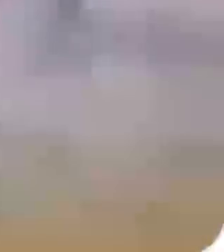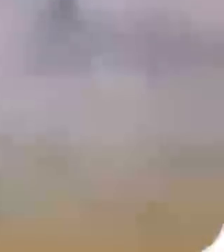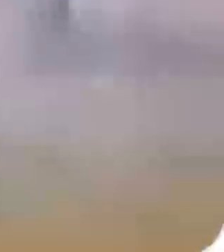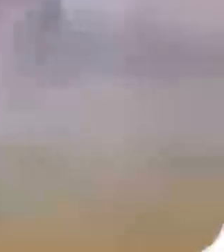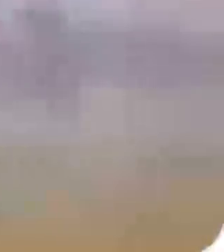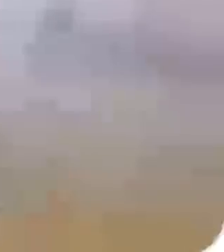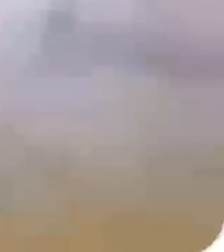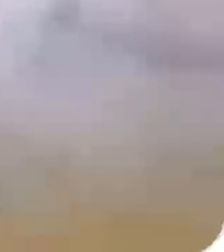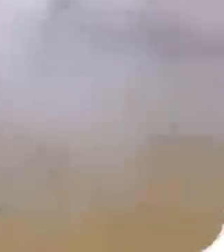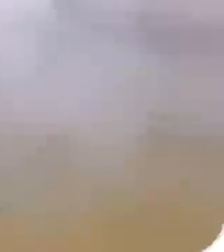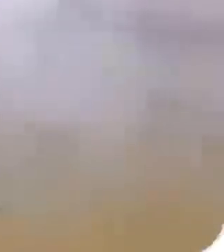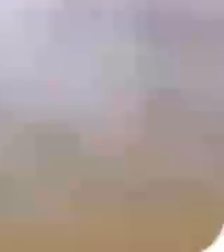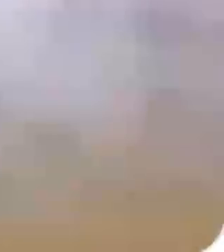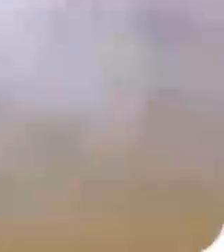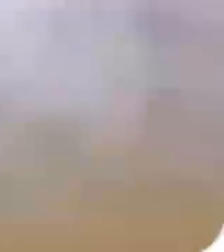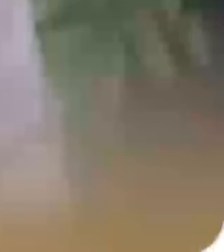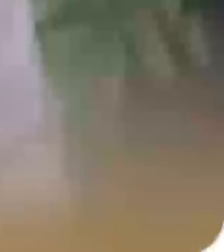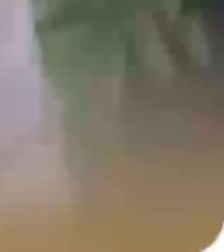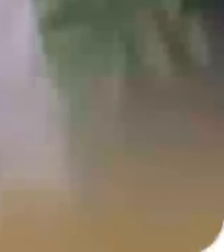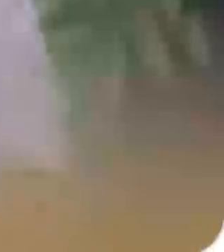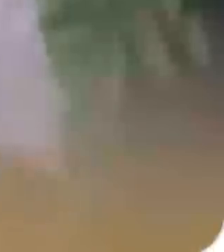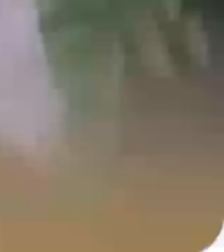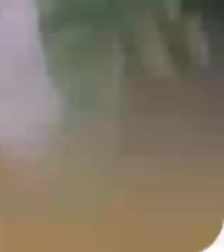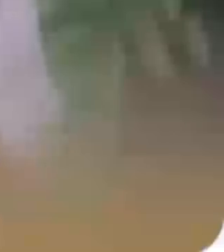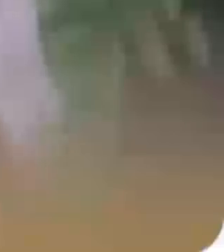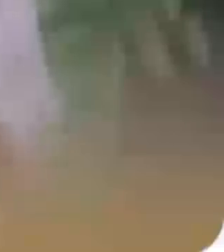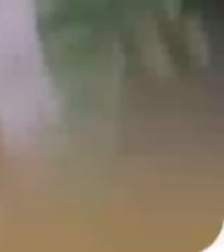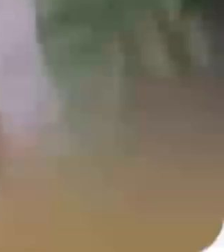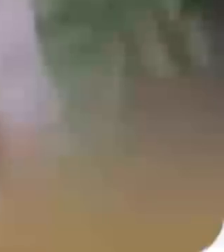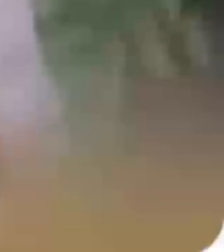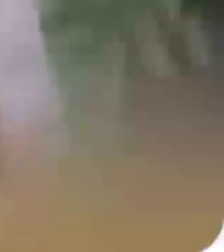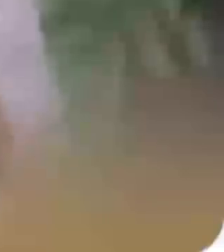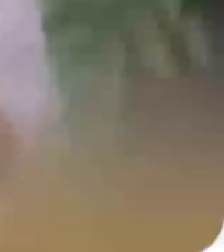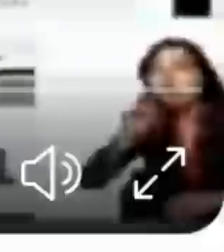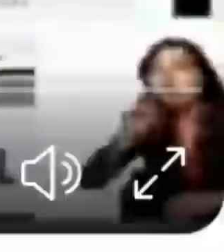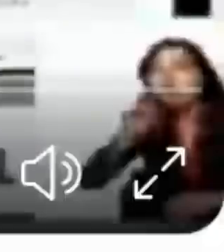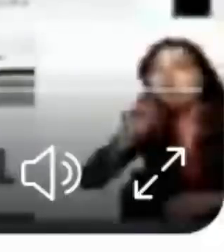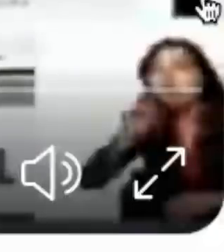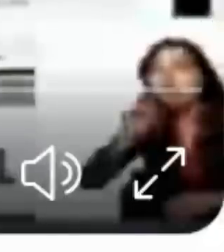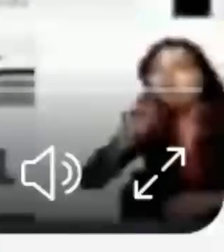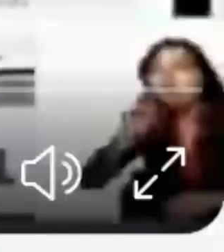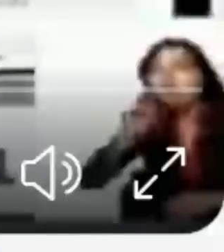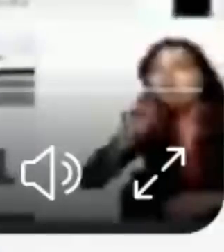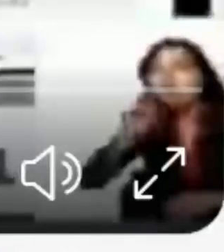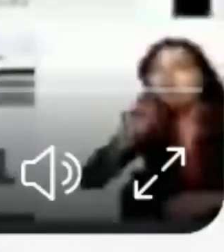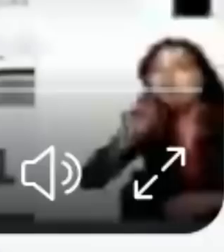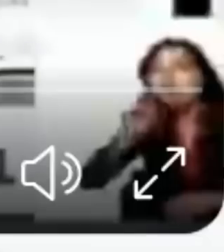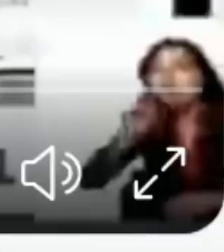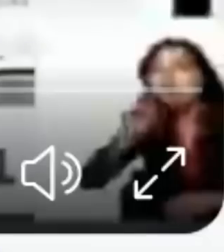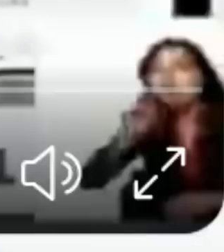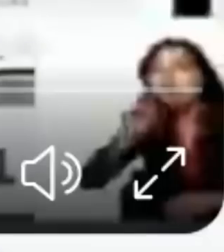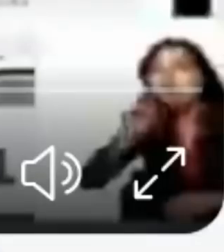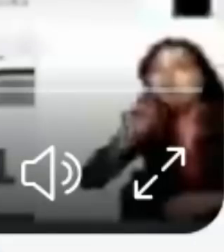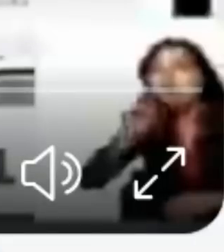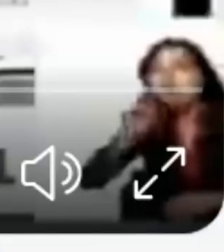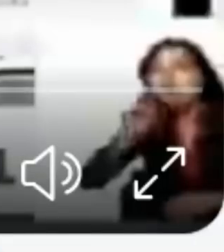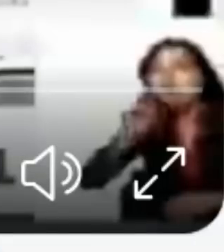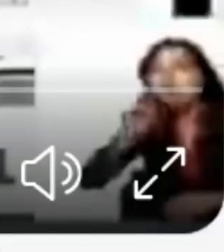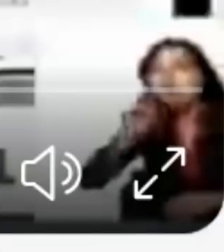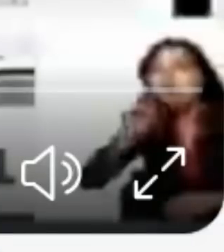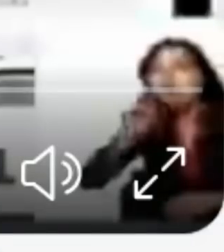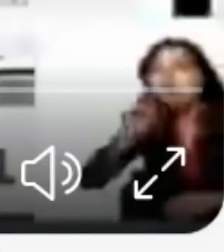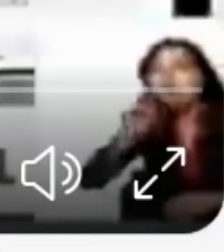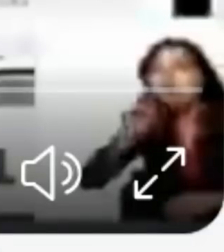que levantara las sanciones. Más o menos, eso fue lo que dijo Guaidó. Bueno, Maduro le respondió. Maduro le